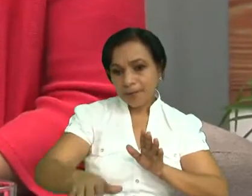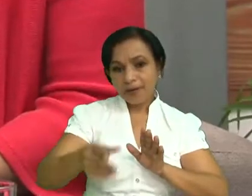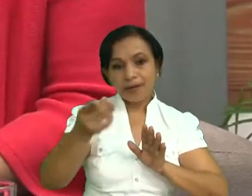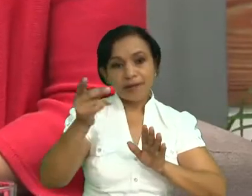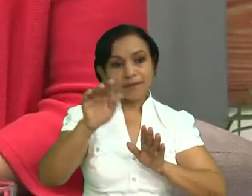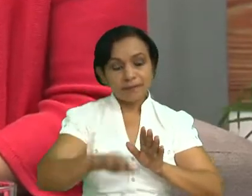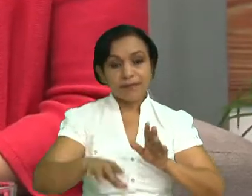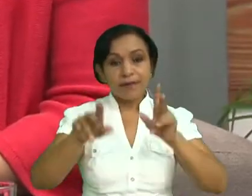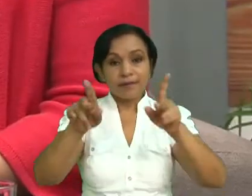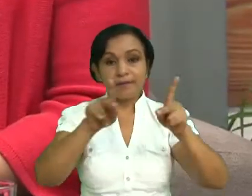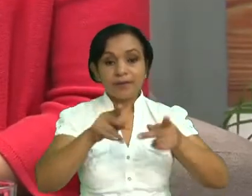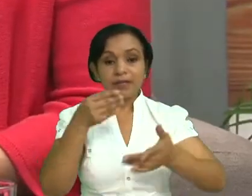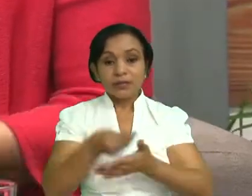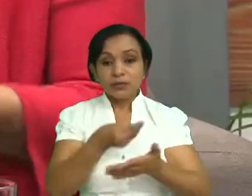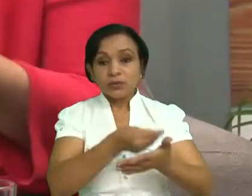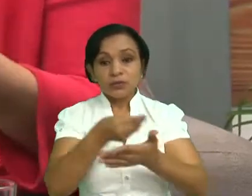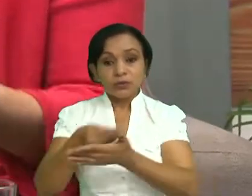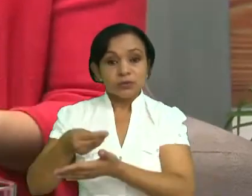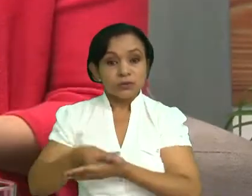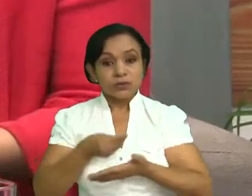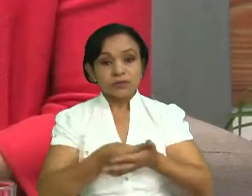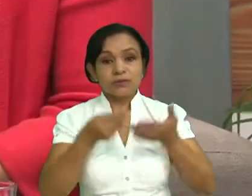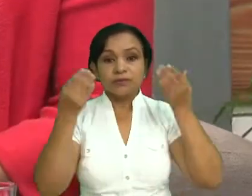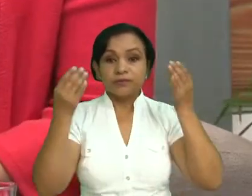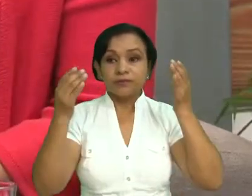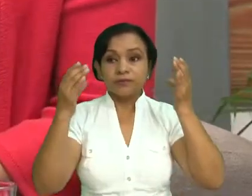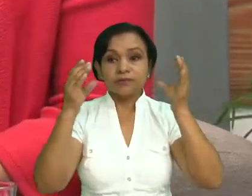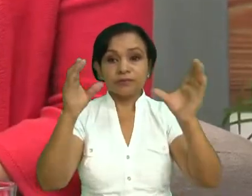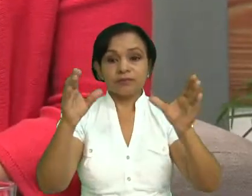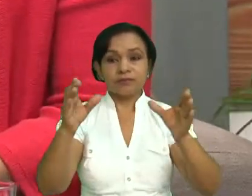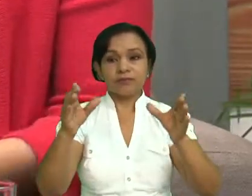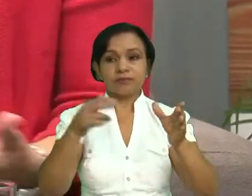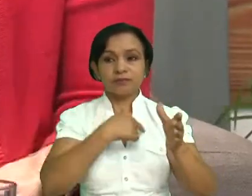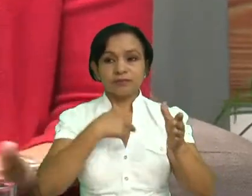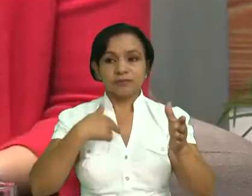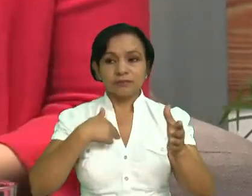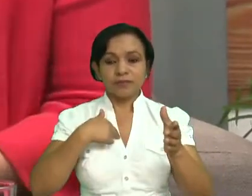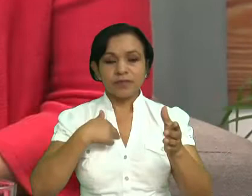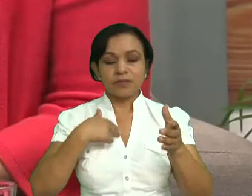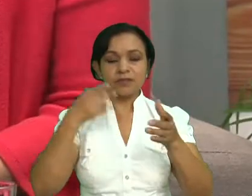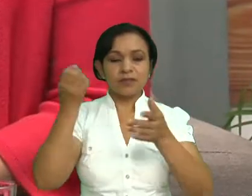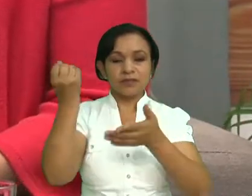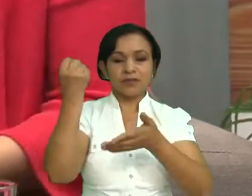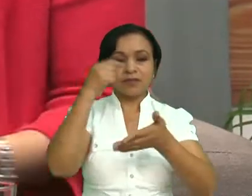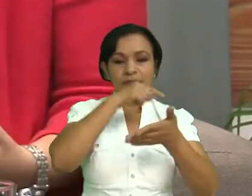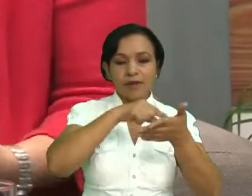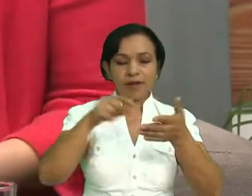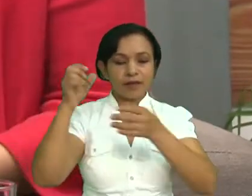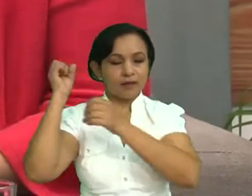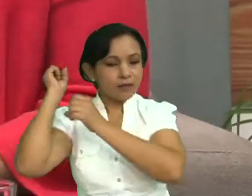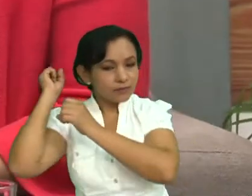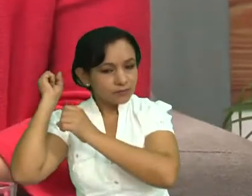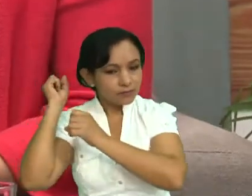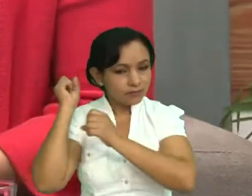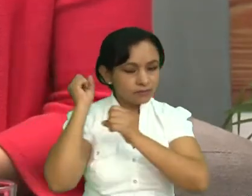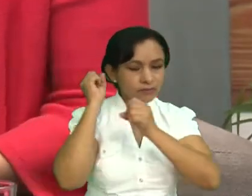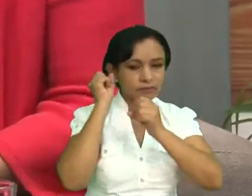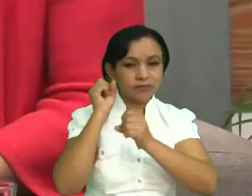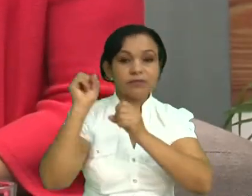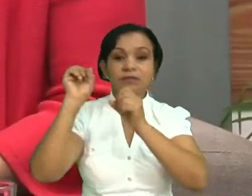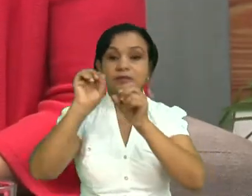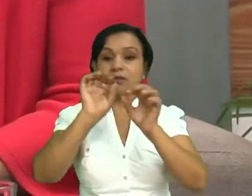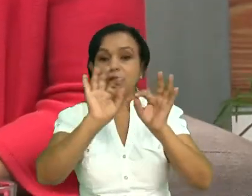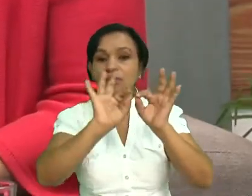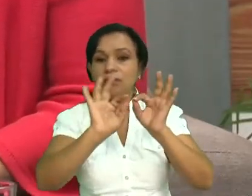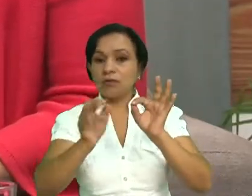está comprando la familia muchos ingredientes para los preparativos de estos días de Cuaresma. Las frutas en abundancia, realmente, como decía